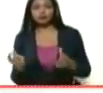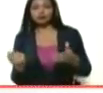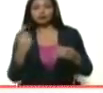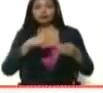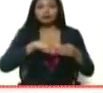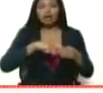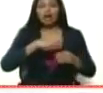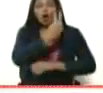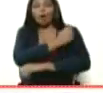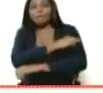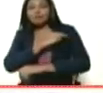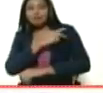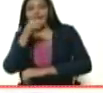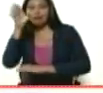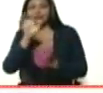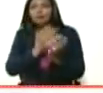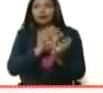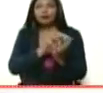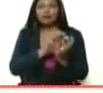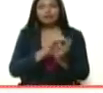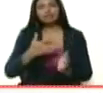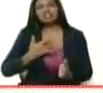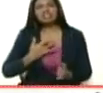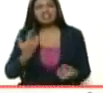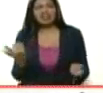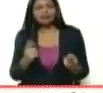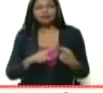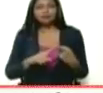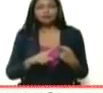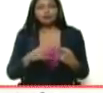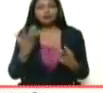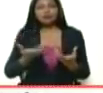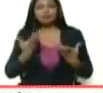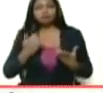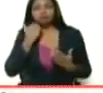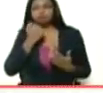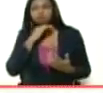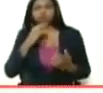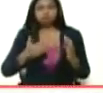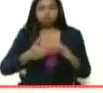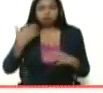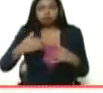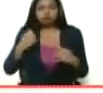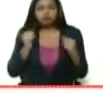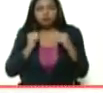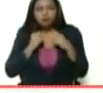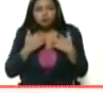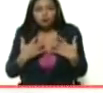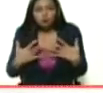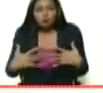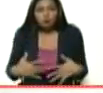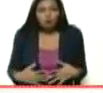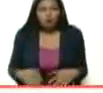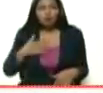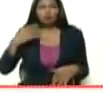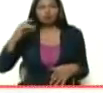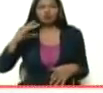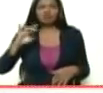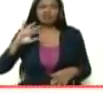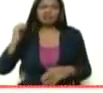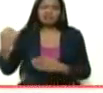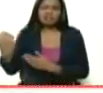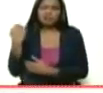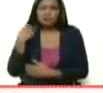Luis Ortega con los siguientes síntomas: fiebre, escalofríos, dolores